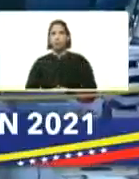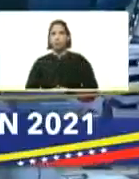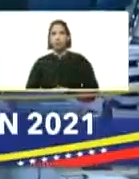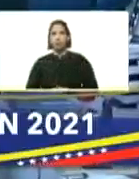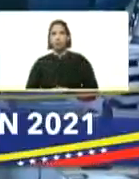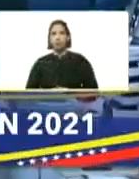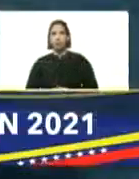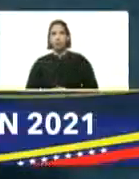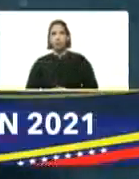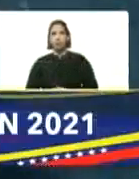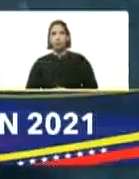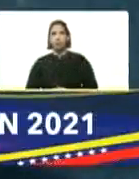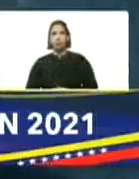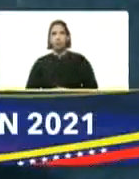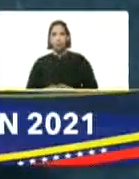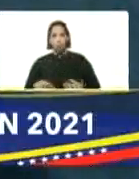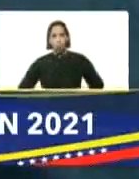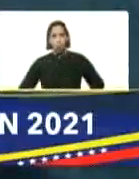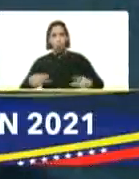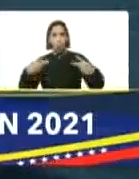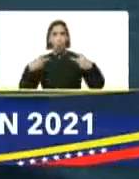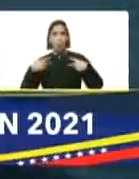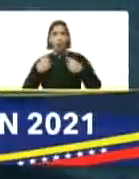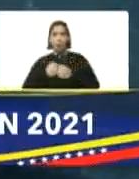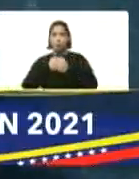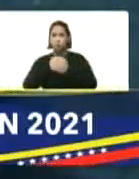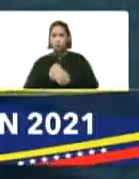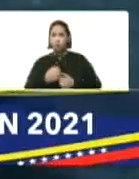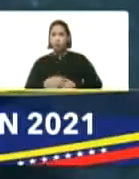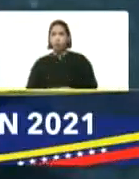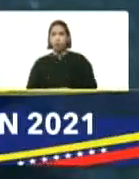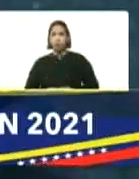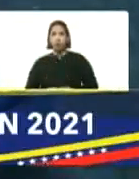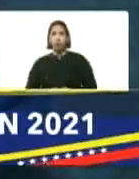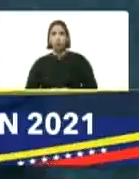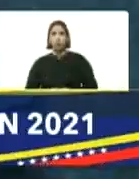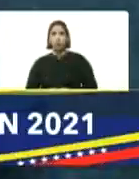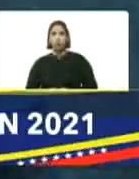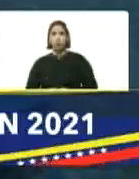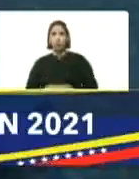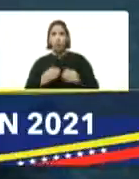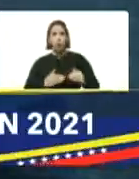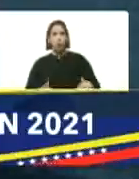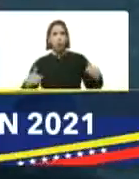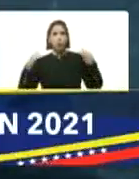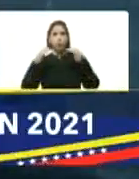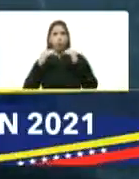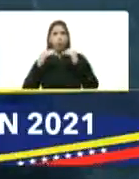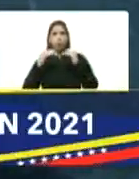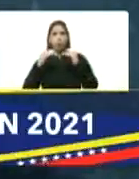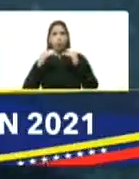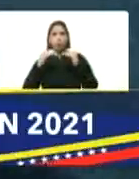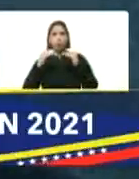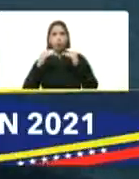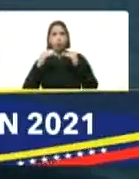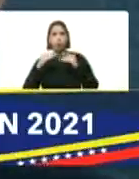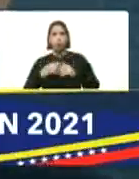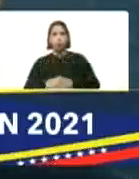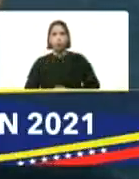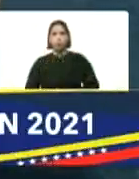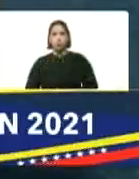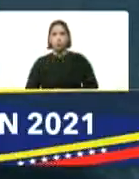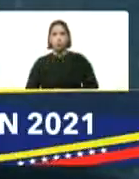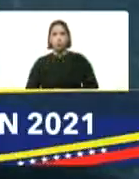de humano y alma y universidad todo en común en